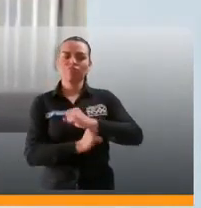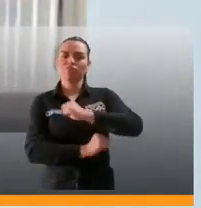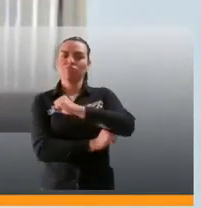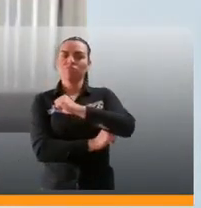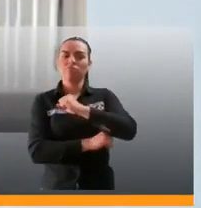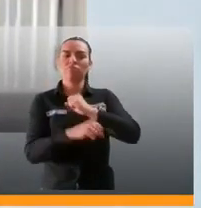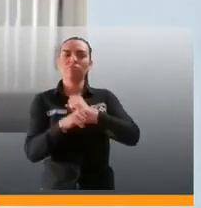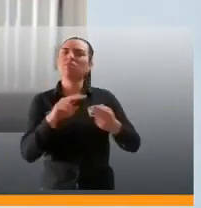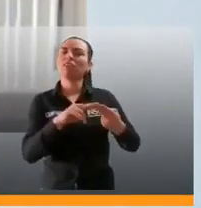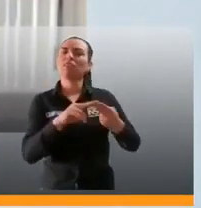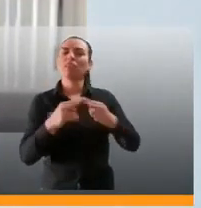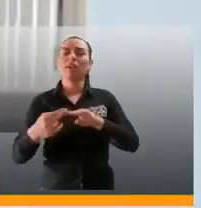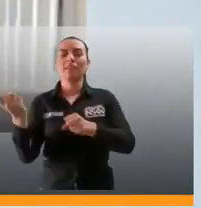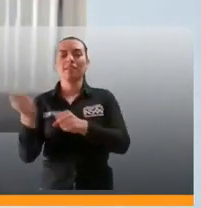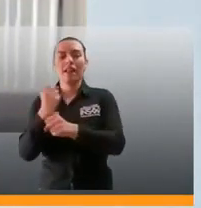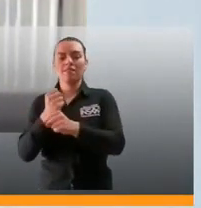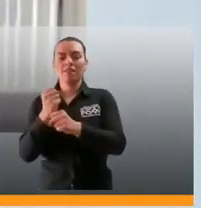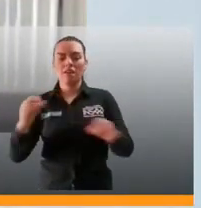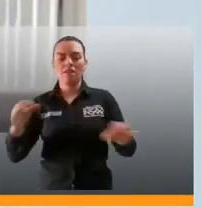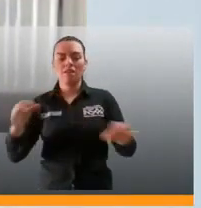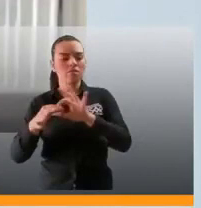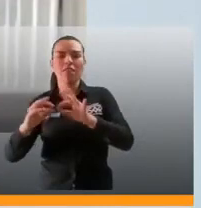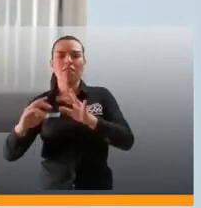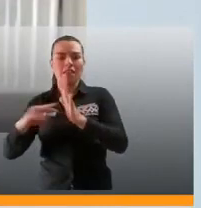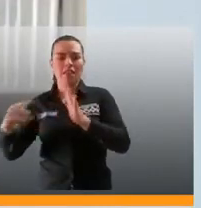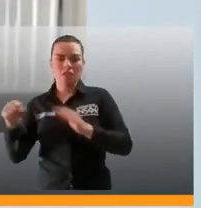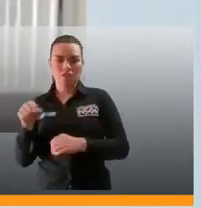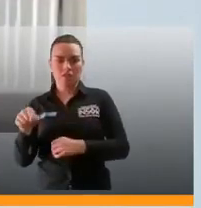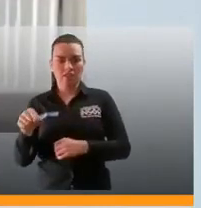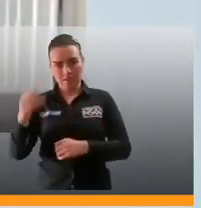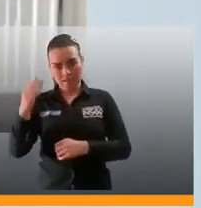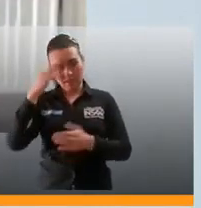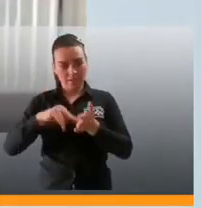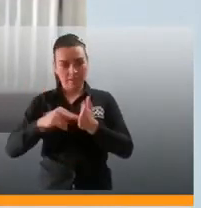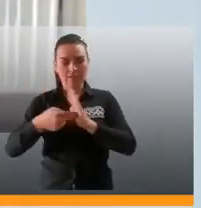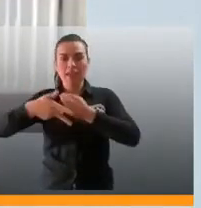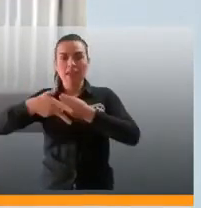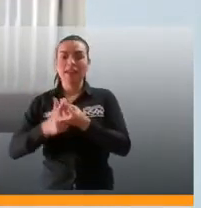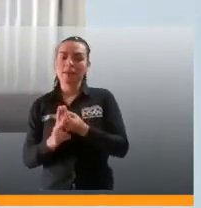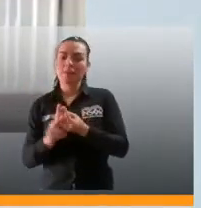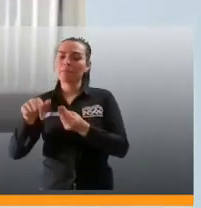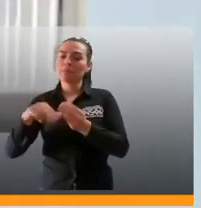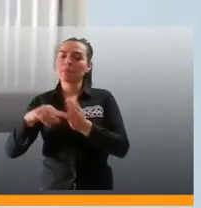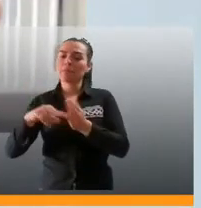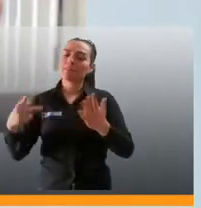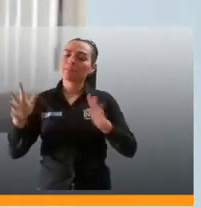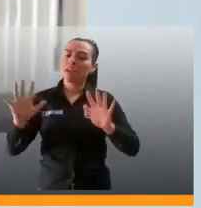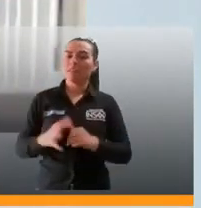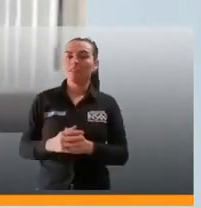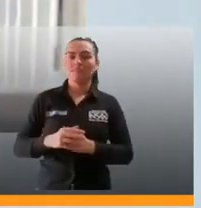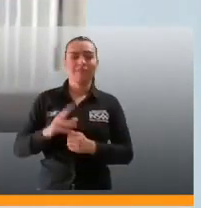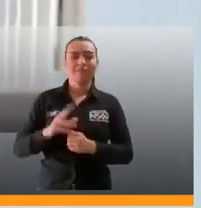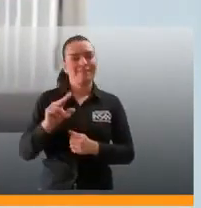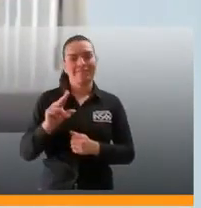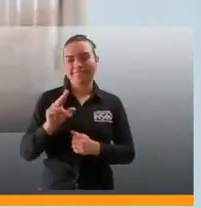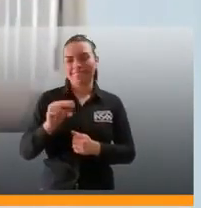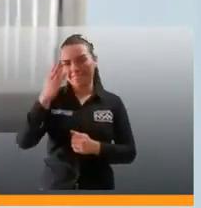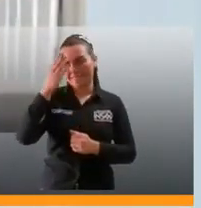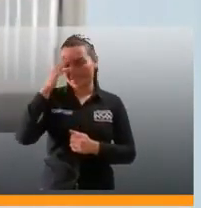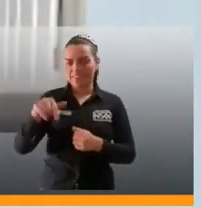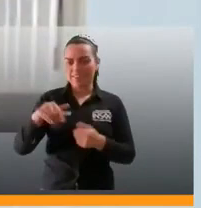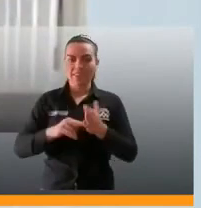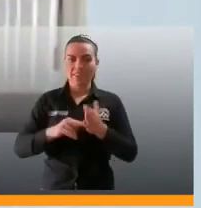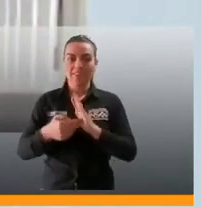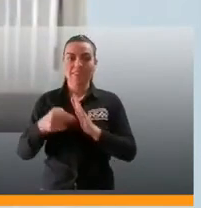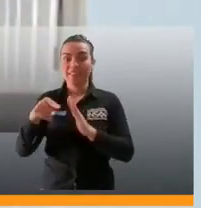con tecnología. O sea, ya no ver la tecnología como una herramienta, sino ver la tecnología, más bien ver toda una